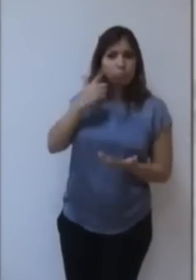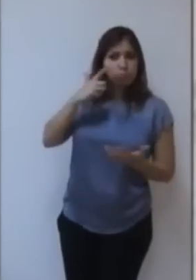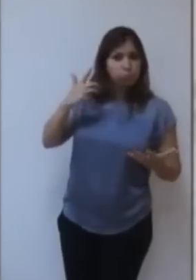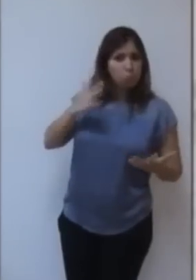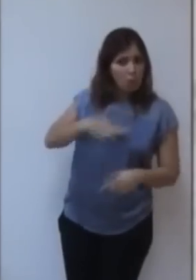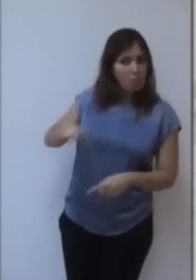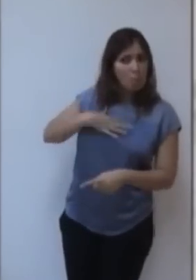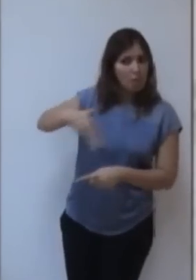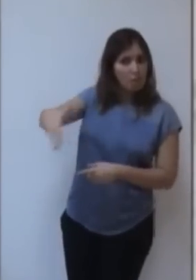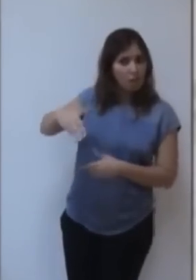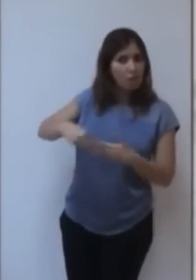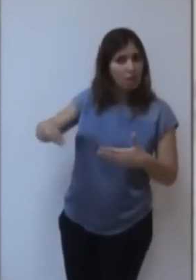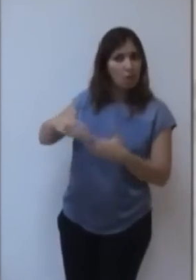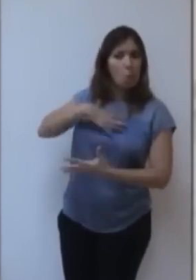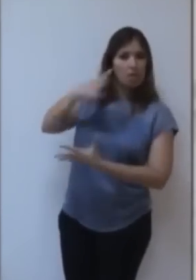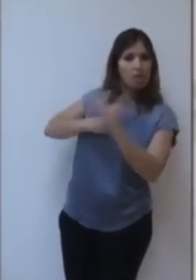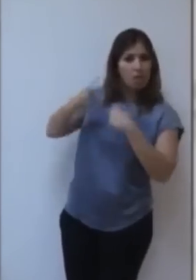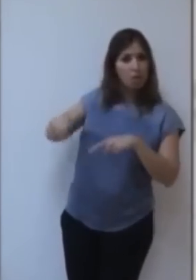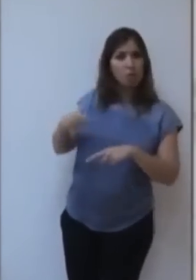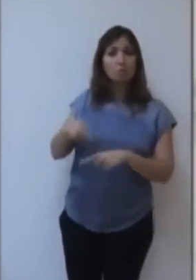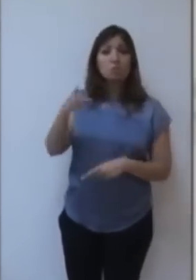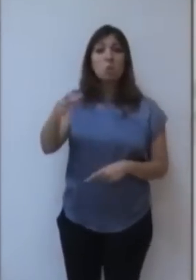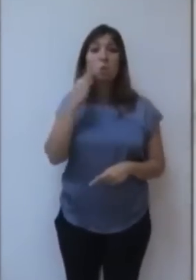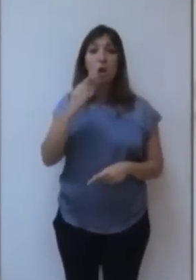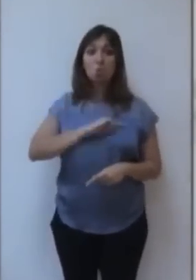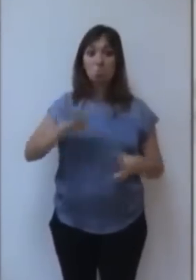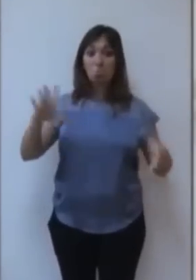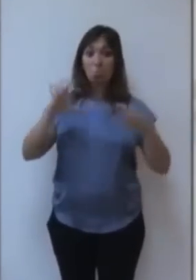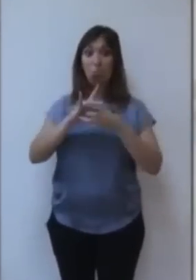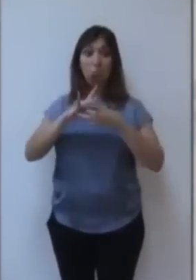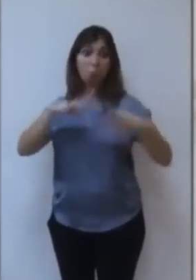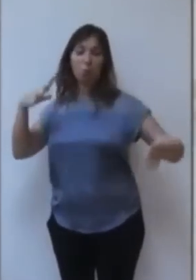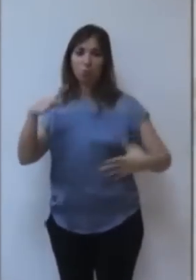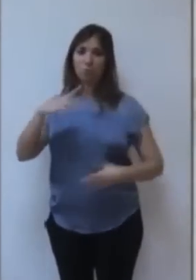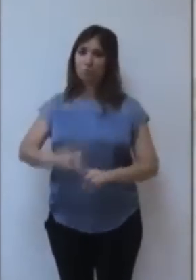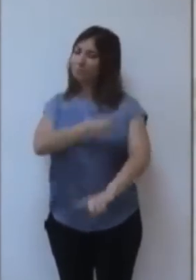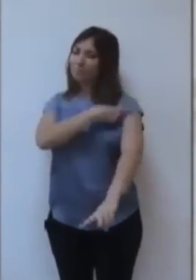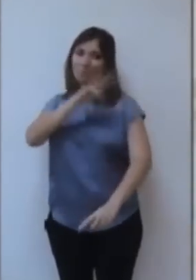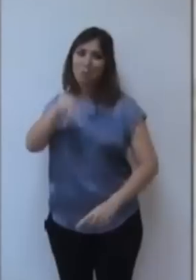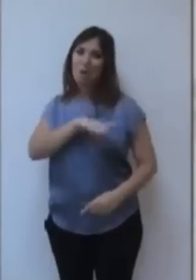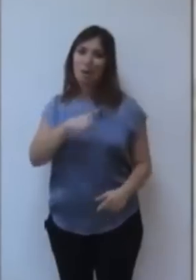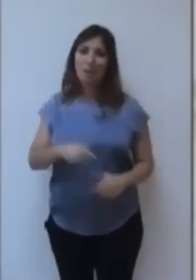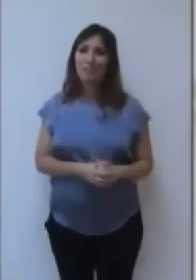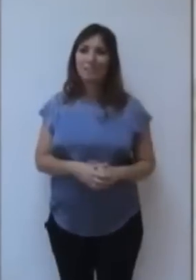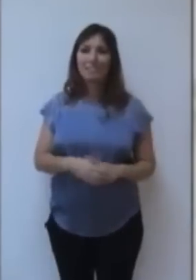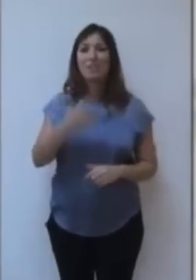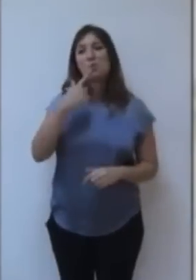potencial clientela. Yo no hablaría de divorcio, quizás demasiado, ¿no? Porque nunca